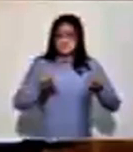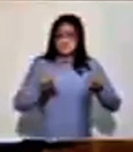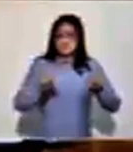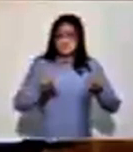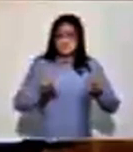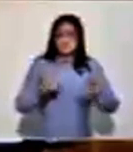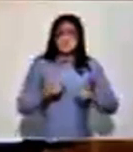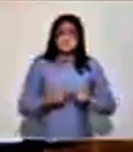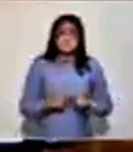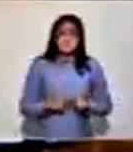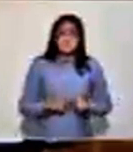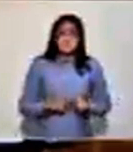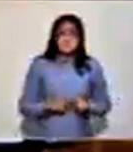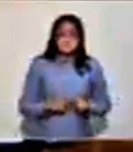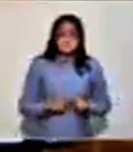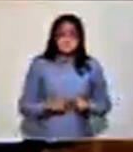de